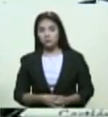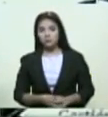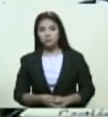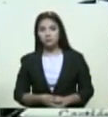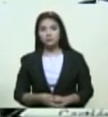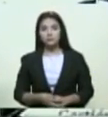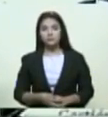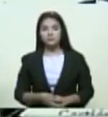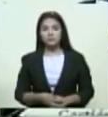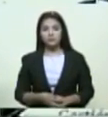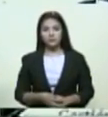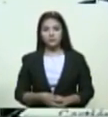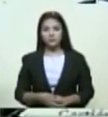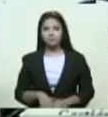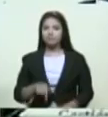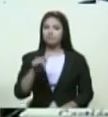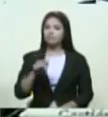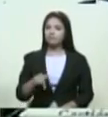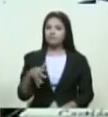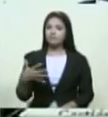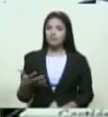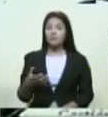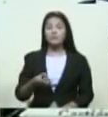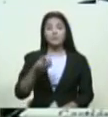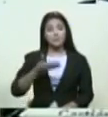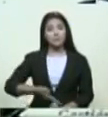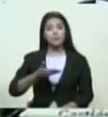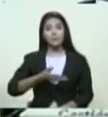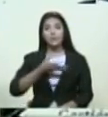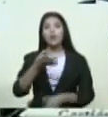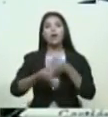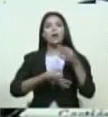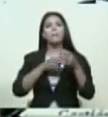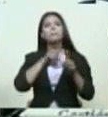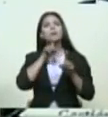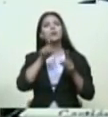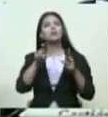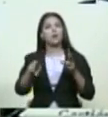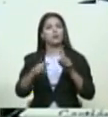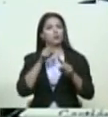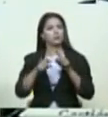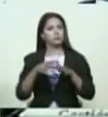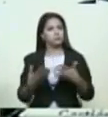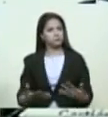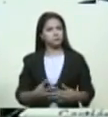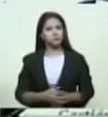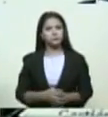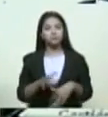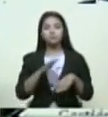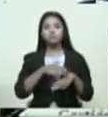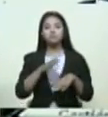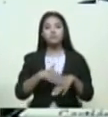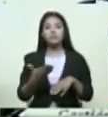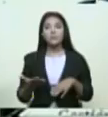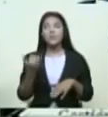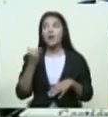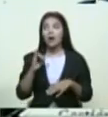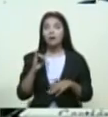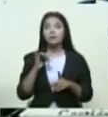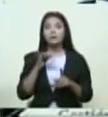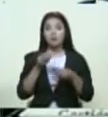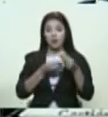Y aquí vale la pena hacerse algunas preguntas. Para que hayan hecho